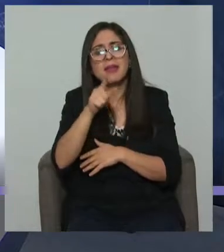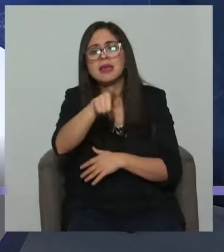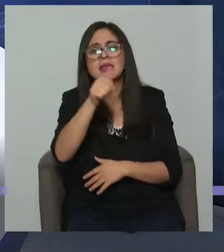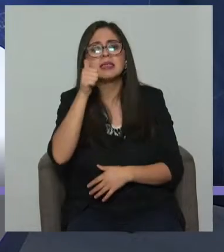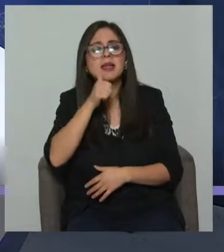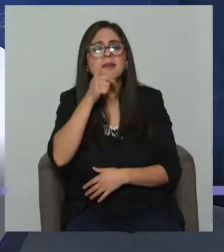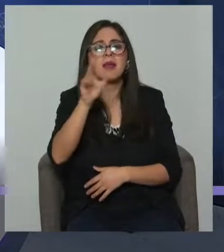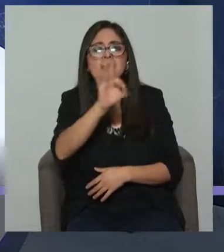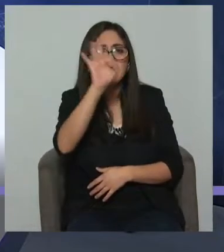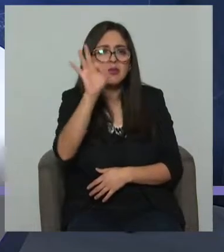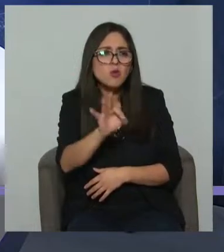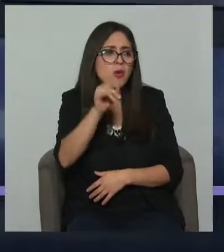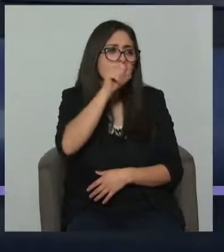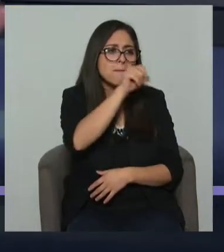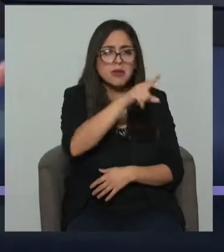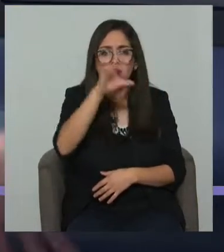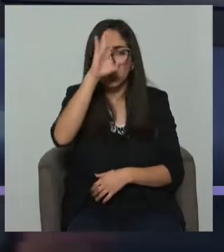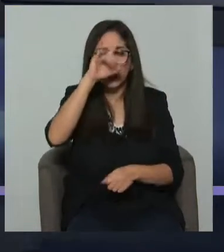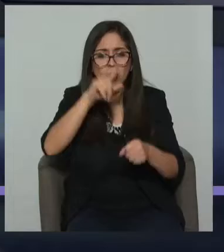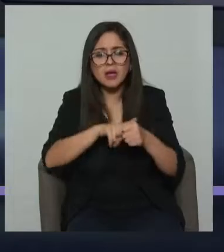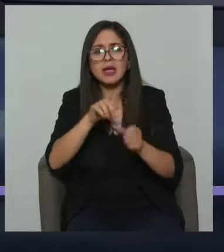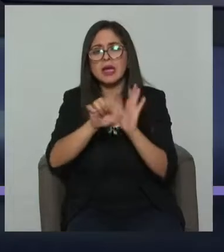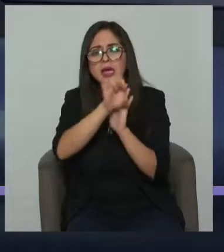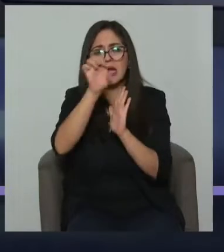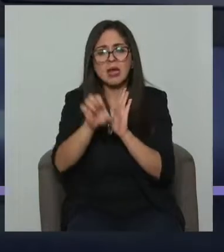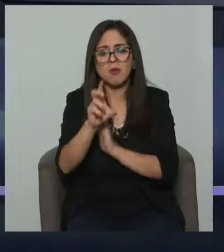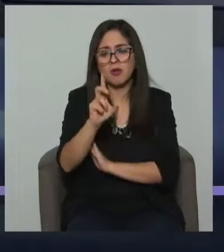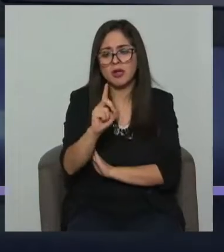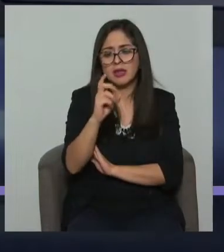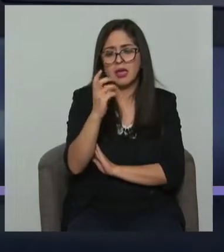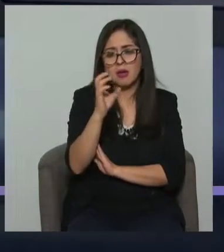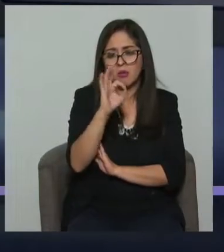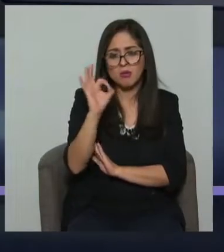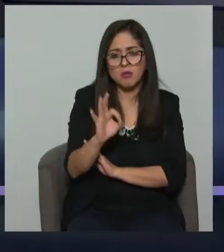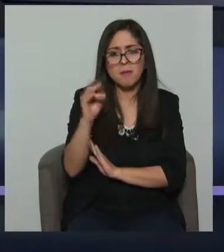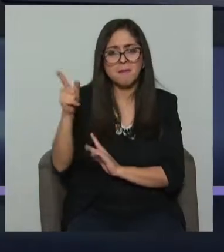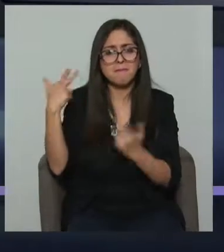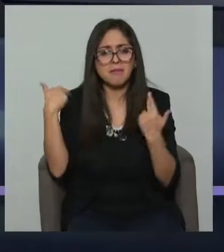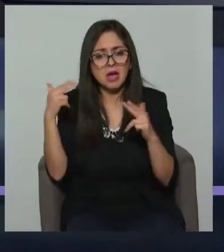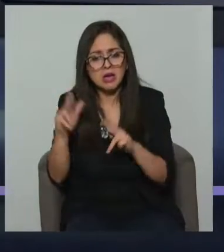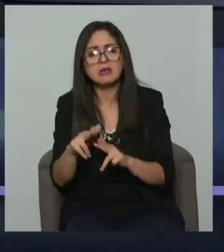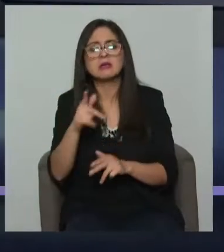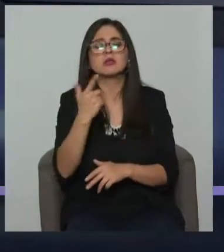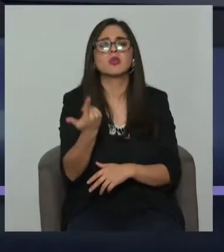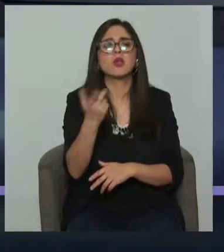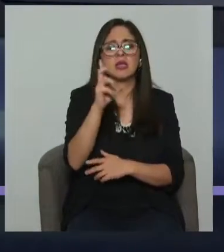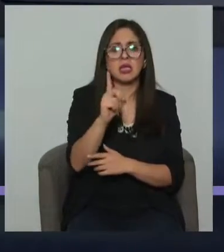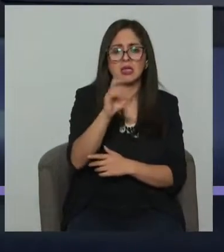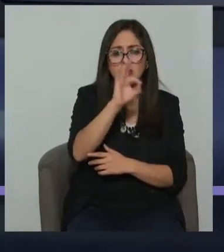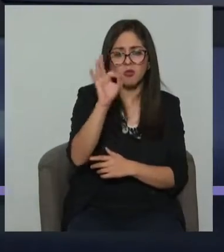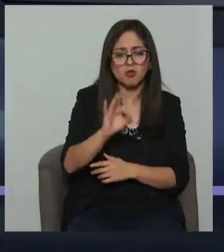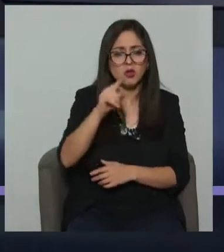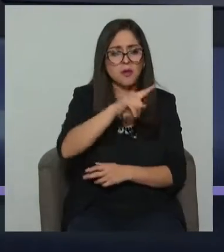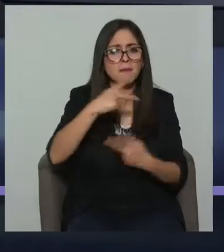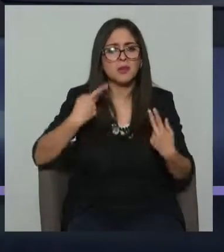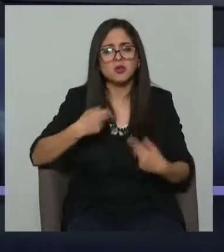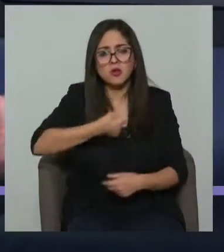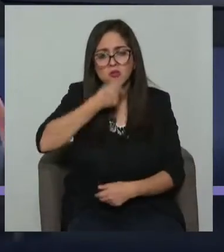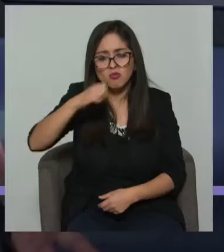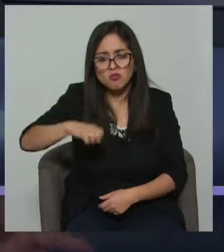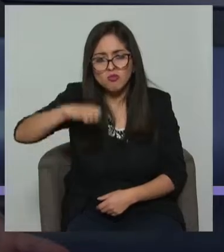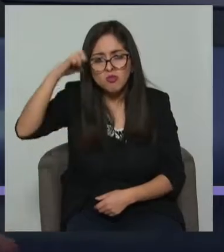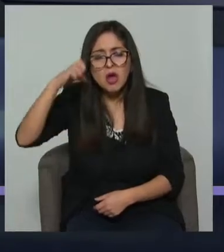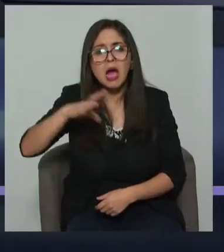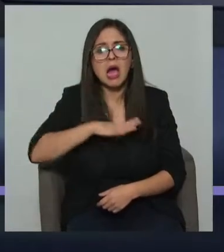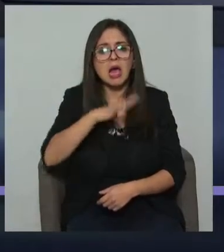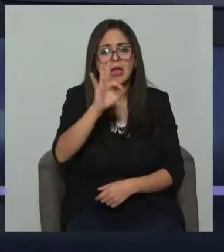tradicionales de los espacios culturales, Maravilloso. el 30% de descuento a maestros, el 30% de descuento a adultos mayores. Tenemos